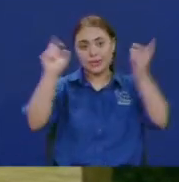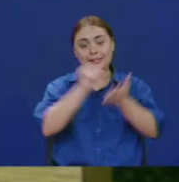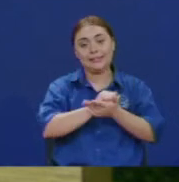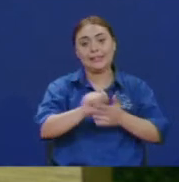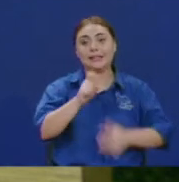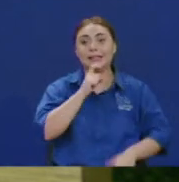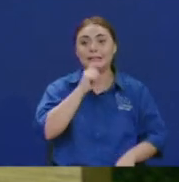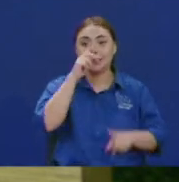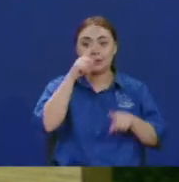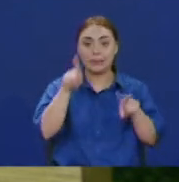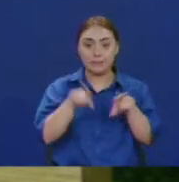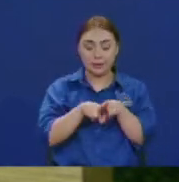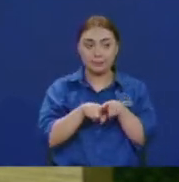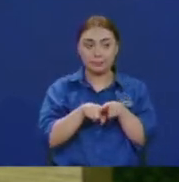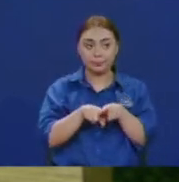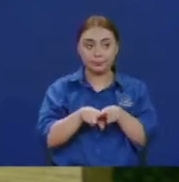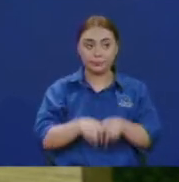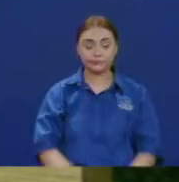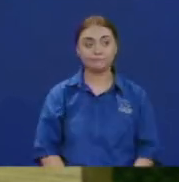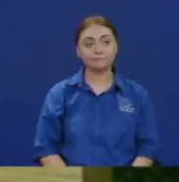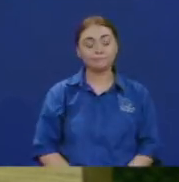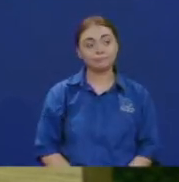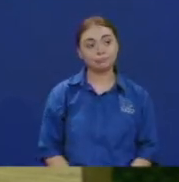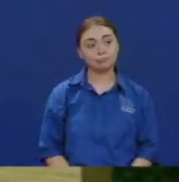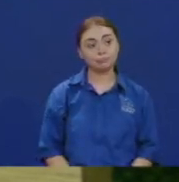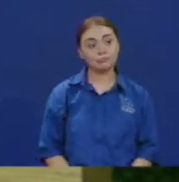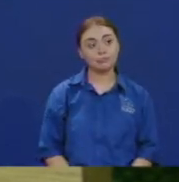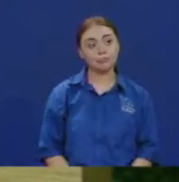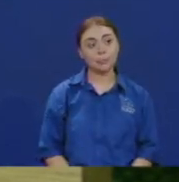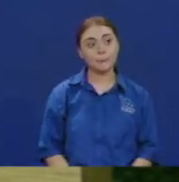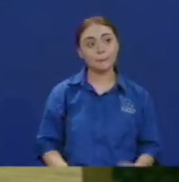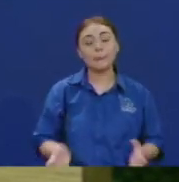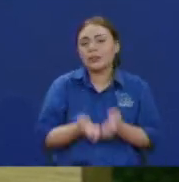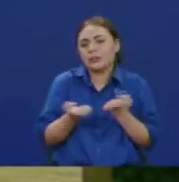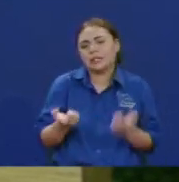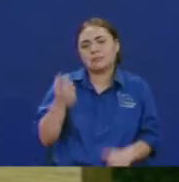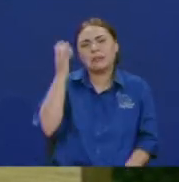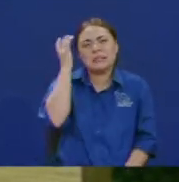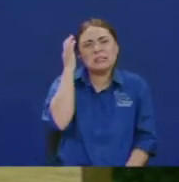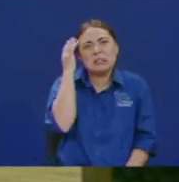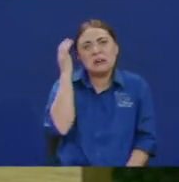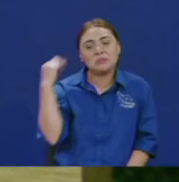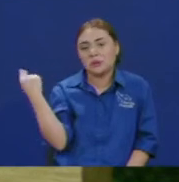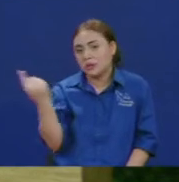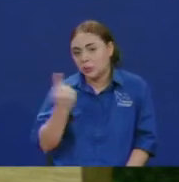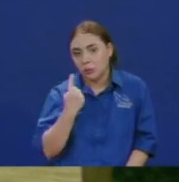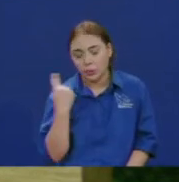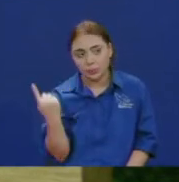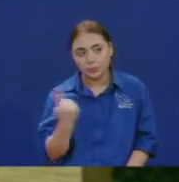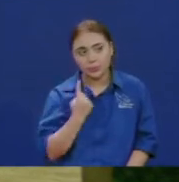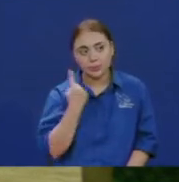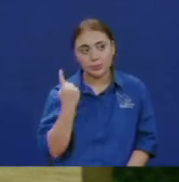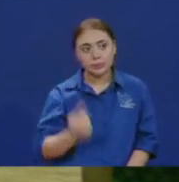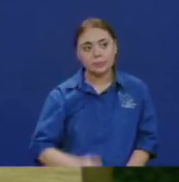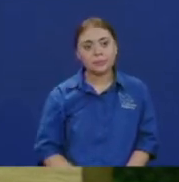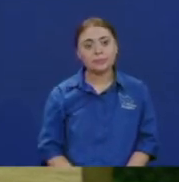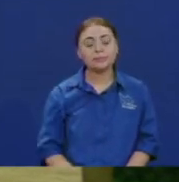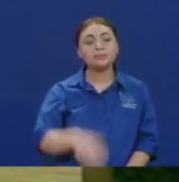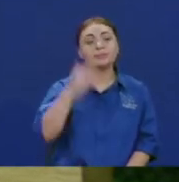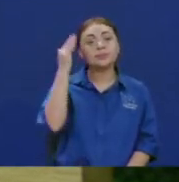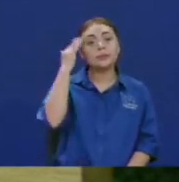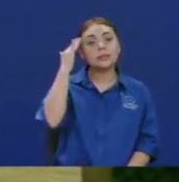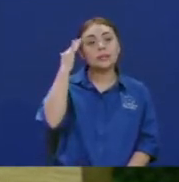Pero ya estamos acá. Entonces, pensando en todo esto, aunque sabemos que en el Antiguo Testamento el Señor